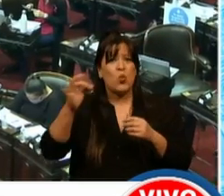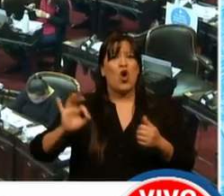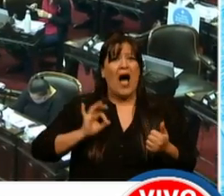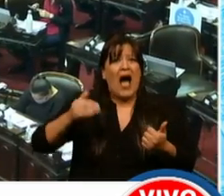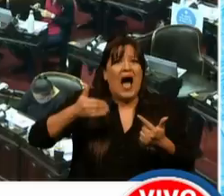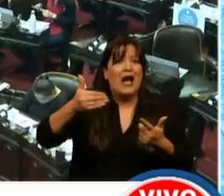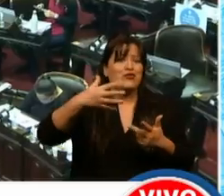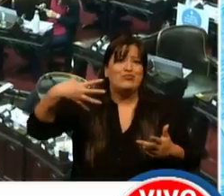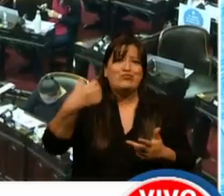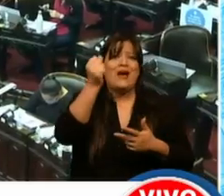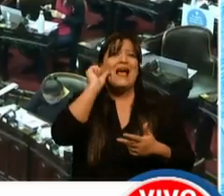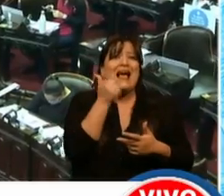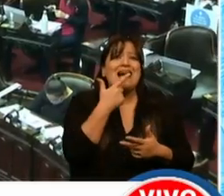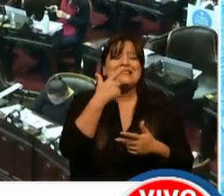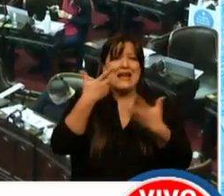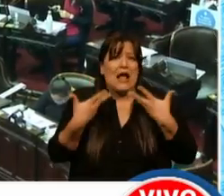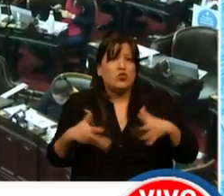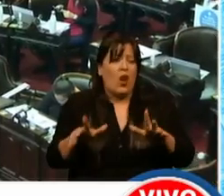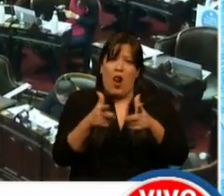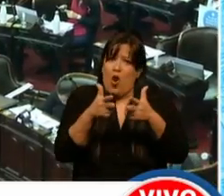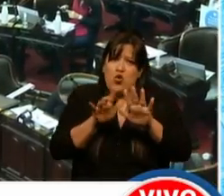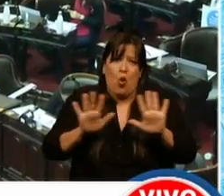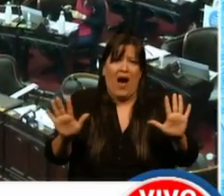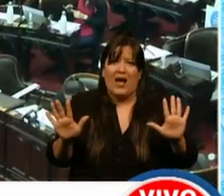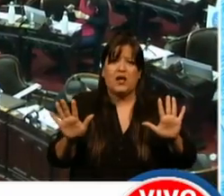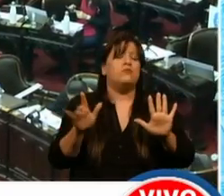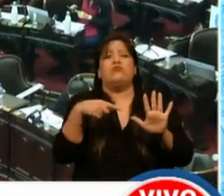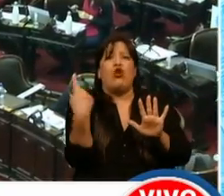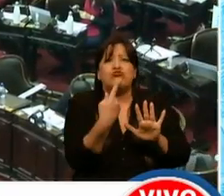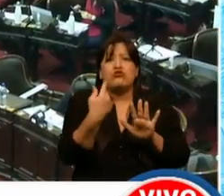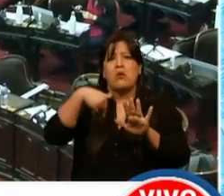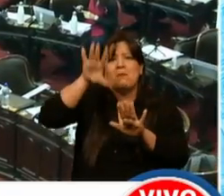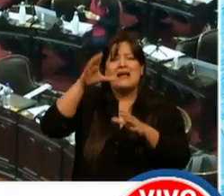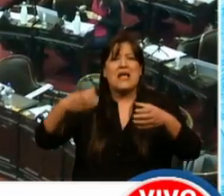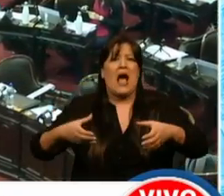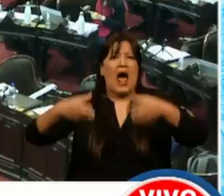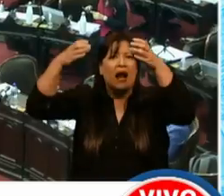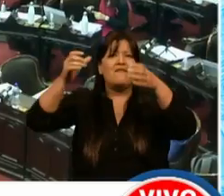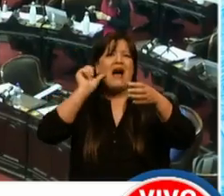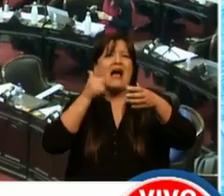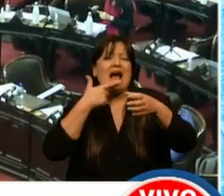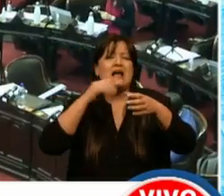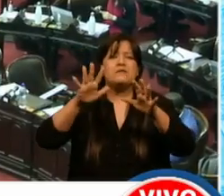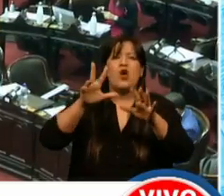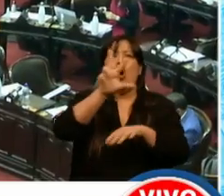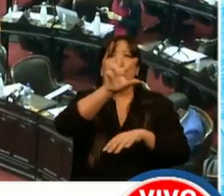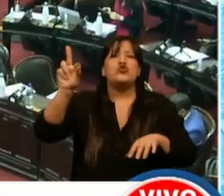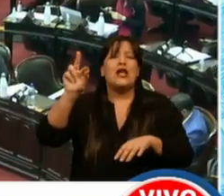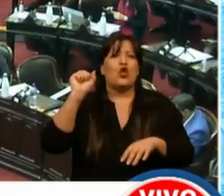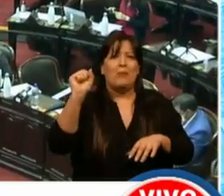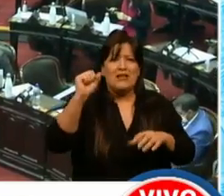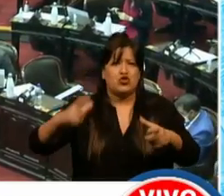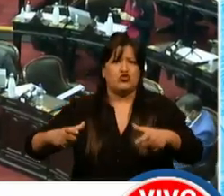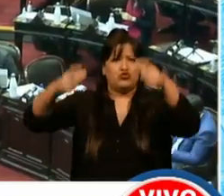acceso al gas natural nos seguimos abasteciendo con garrafas de gas a casi 800 pesos